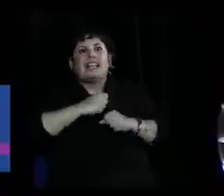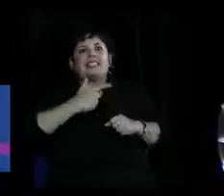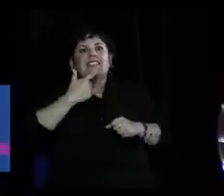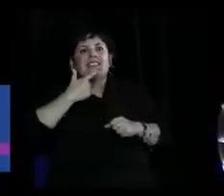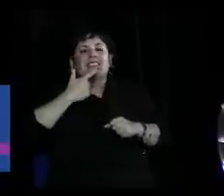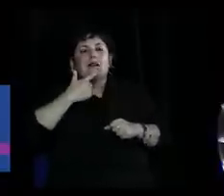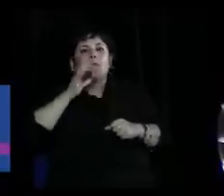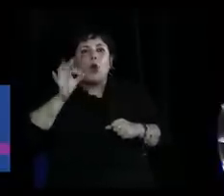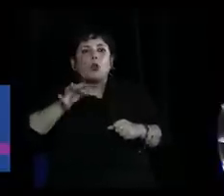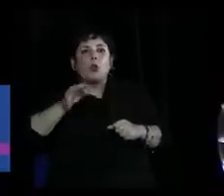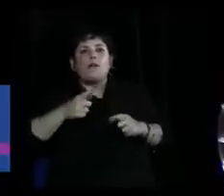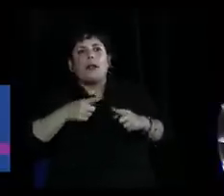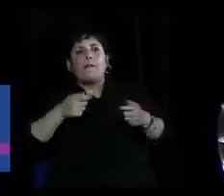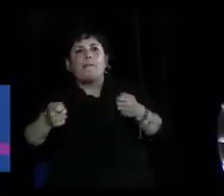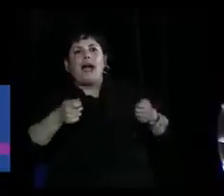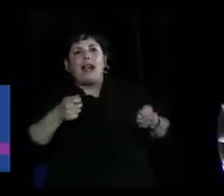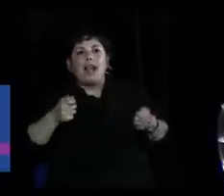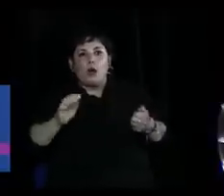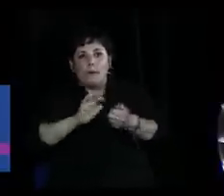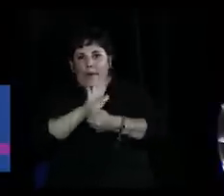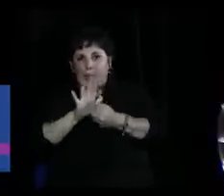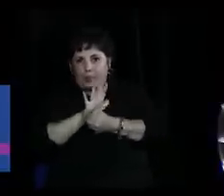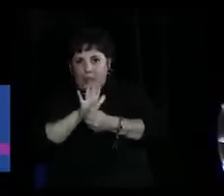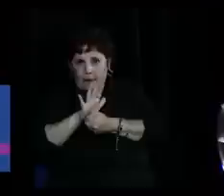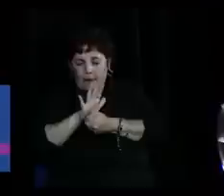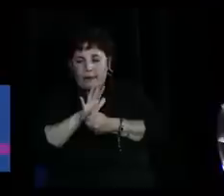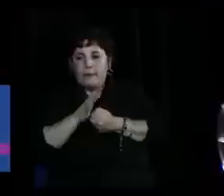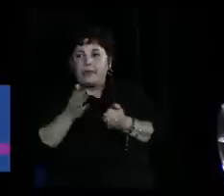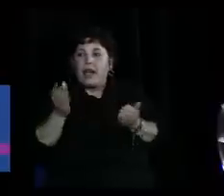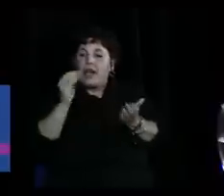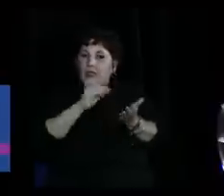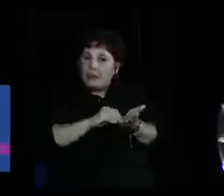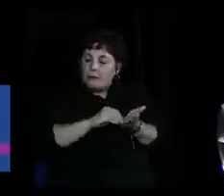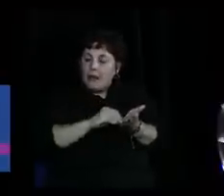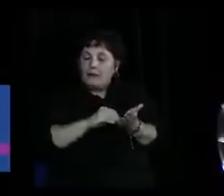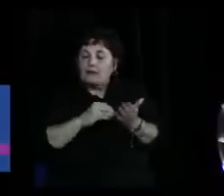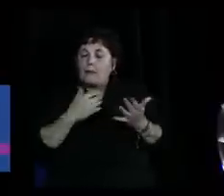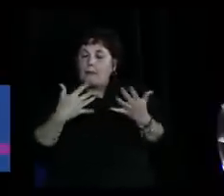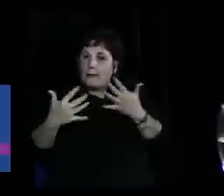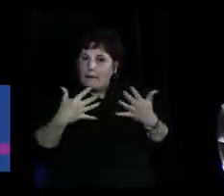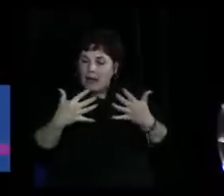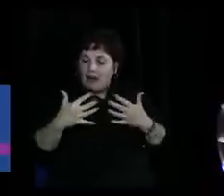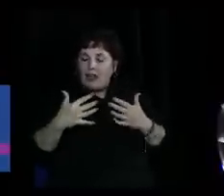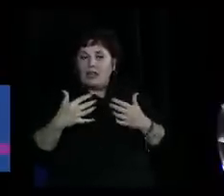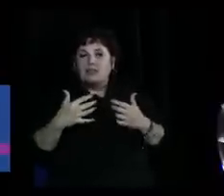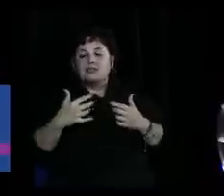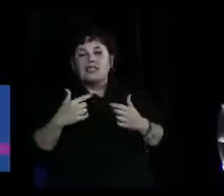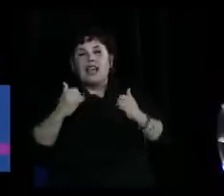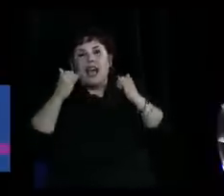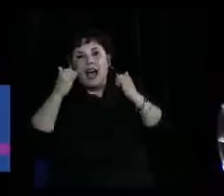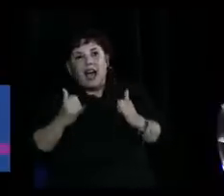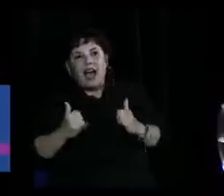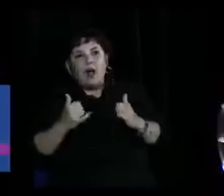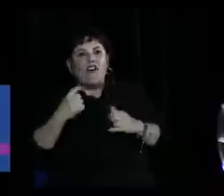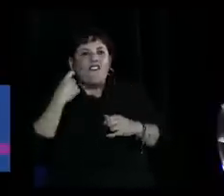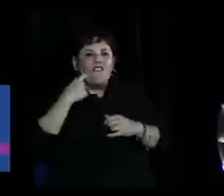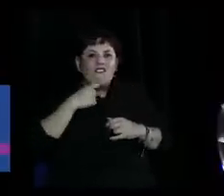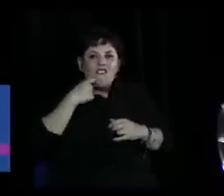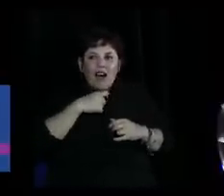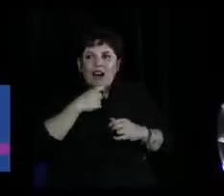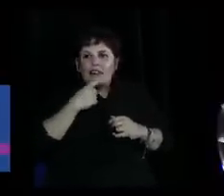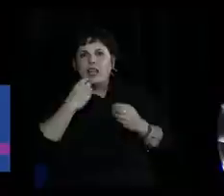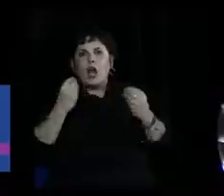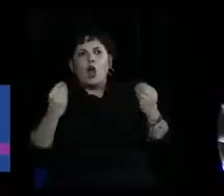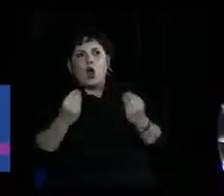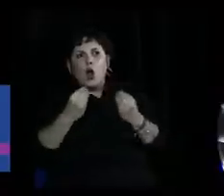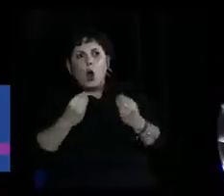del manejo de la pandemia. Y además me parece que aparte de una inercia hay una falta de cómo se